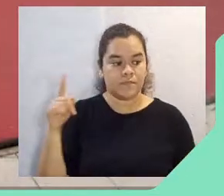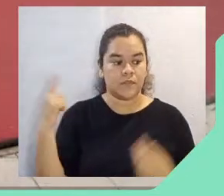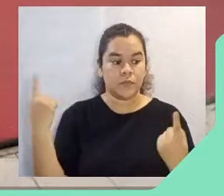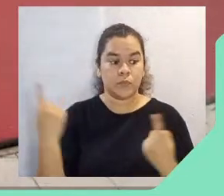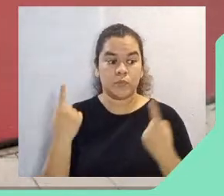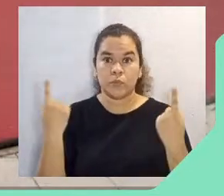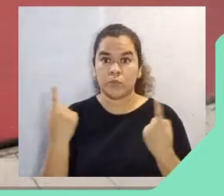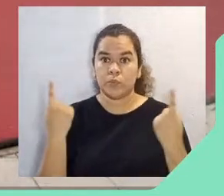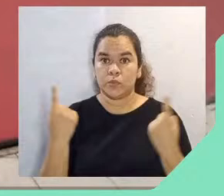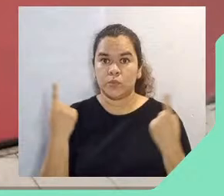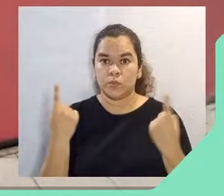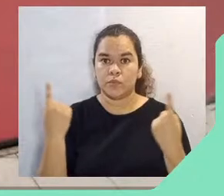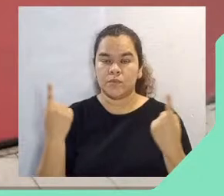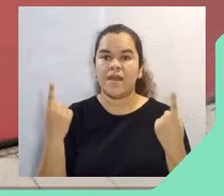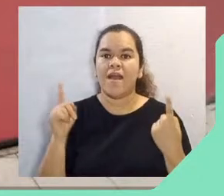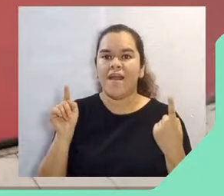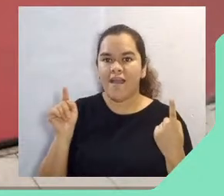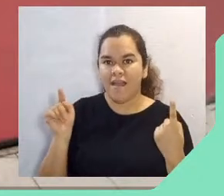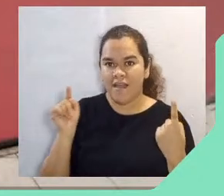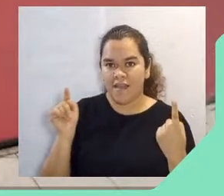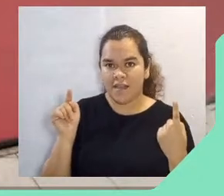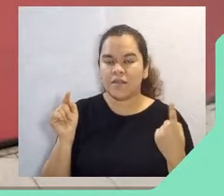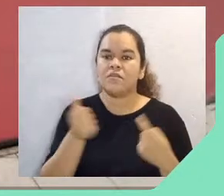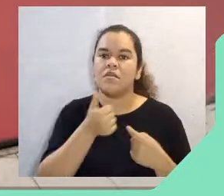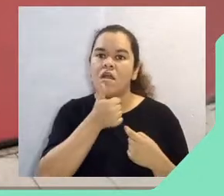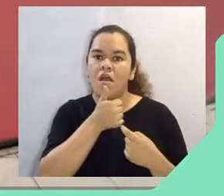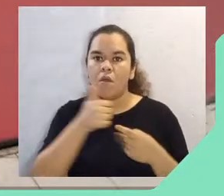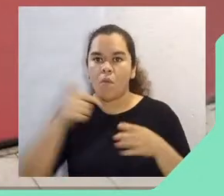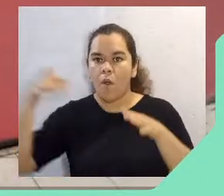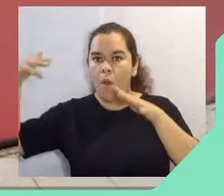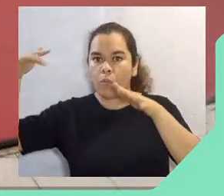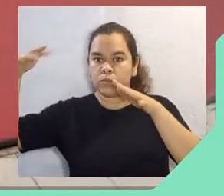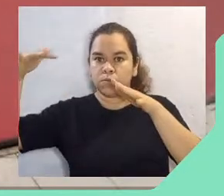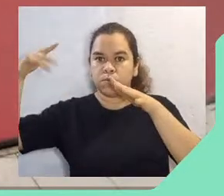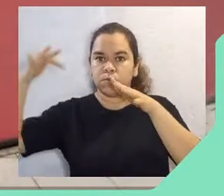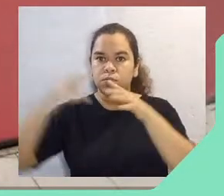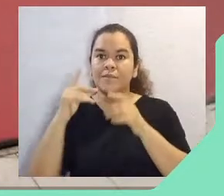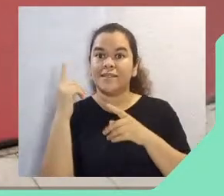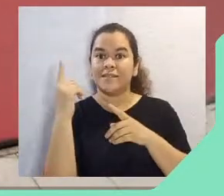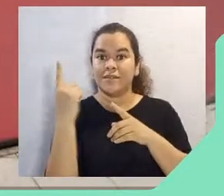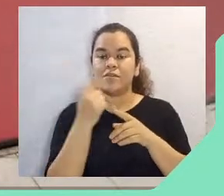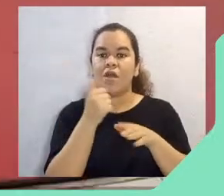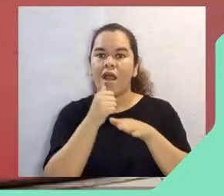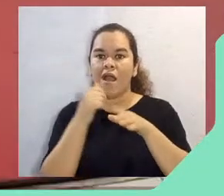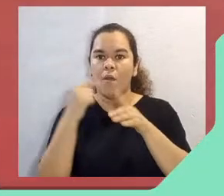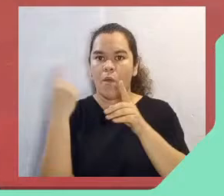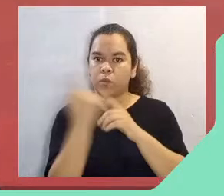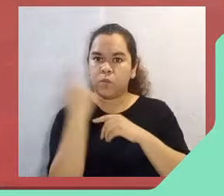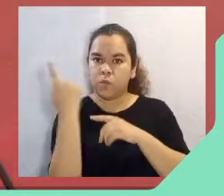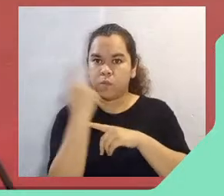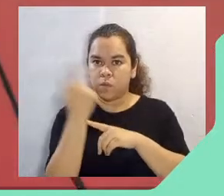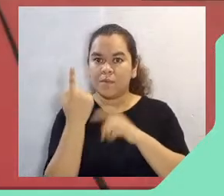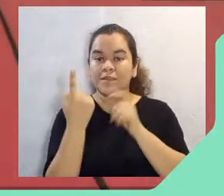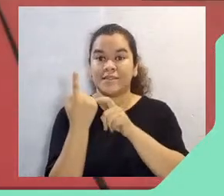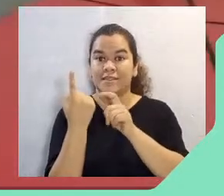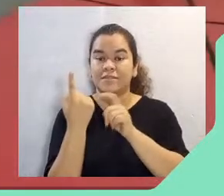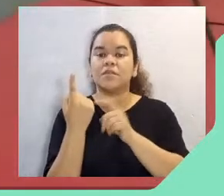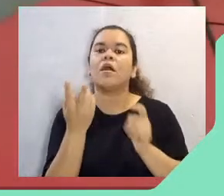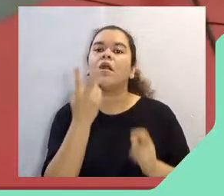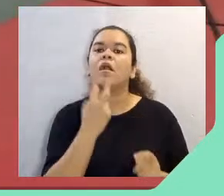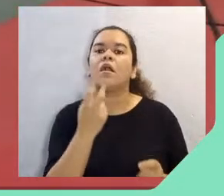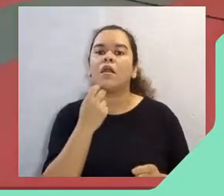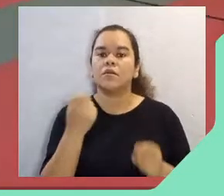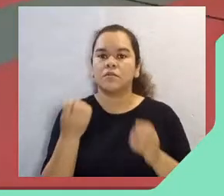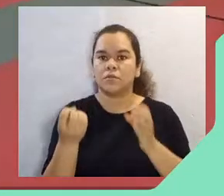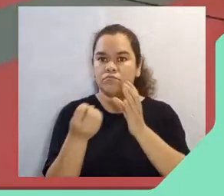turbina hidráulica gira por el paso del agua y eso hace girar el generador en definitiva. Esta es una